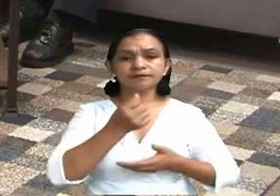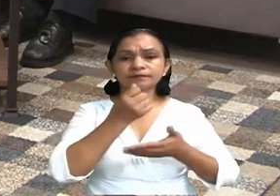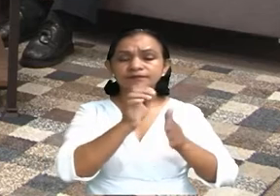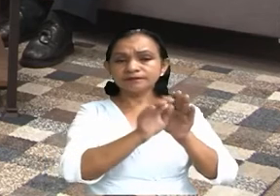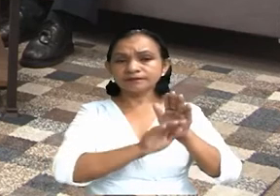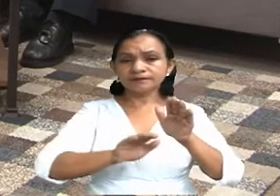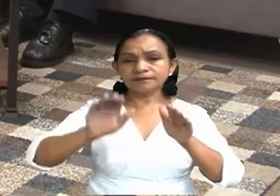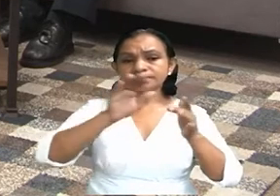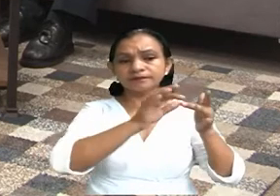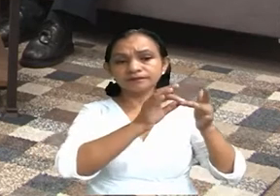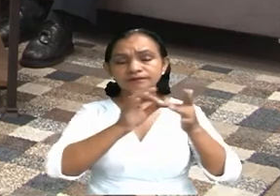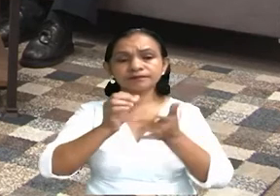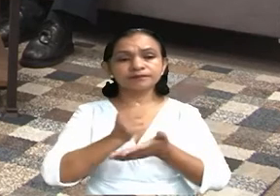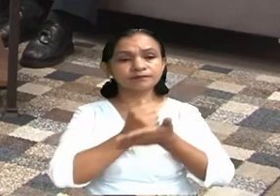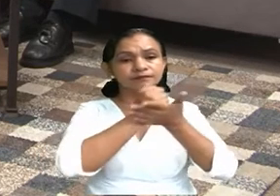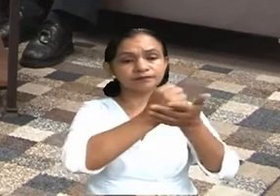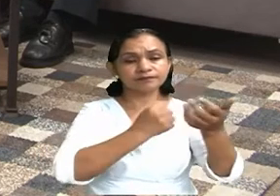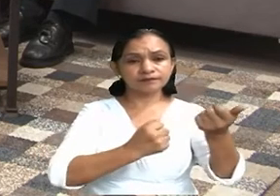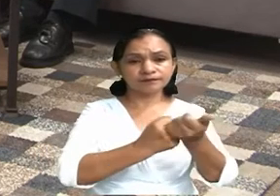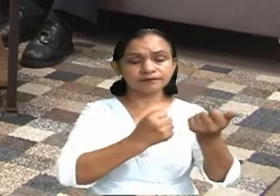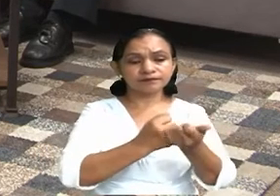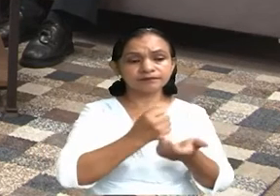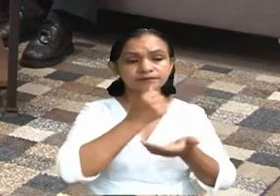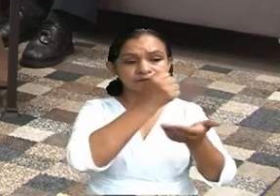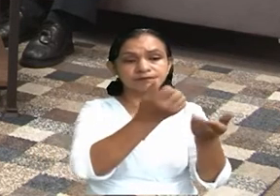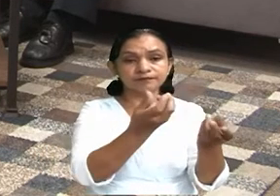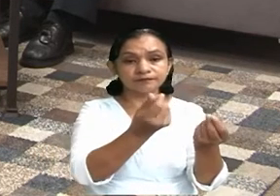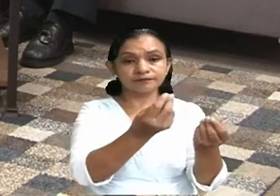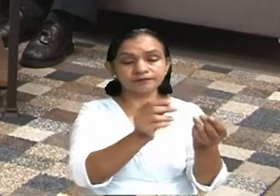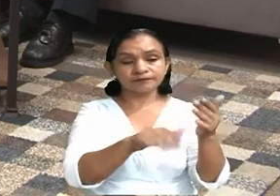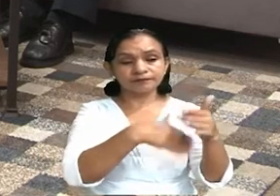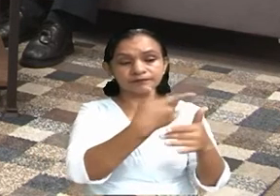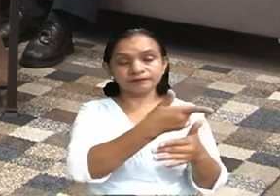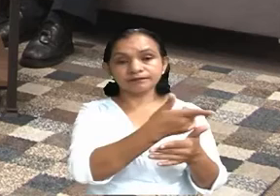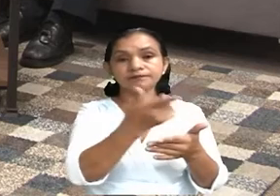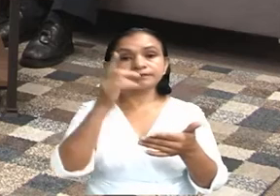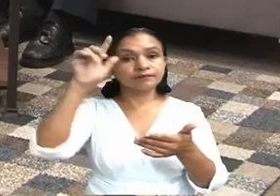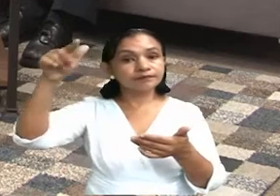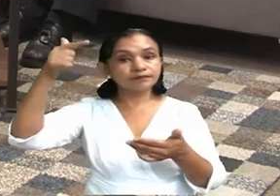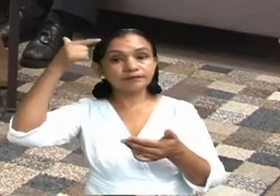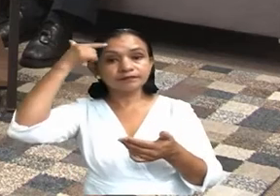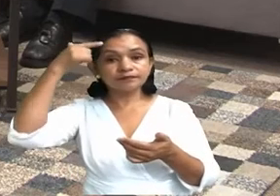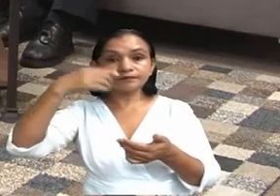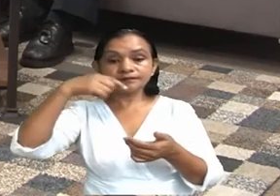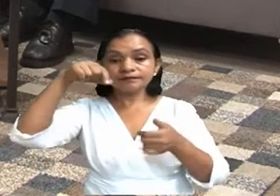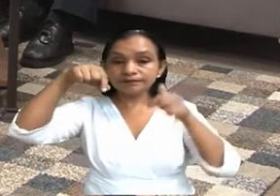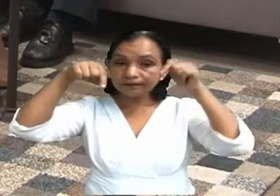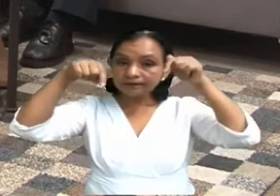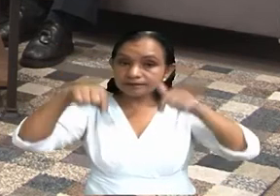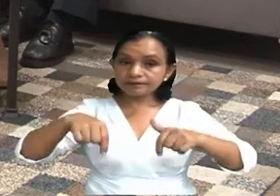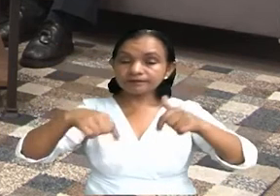grande que se puede hacer de una inversión. Y con nuestro gobierno actualmente,